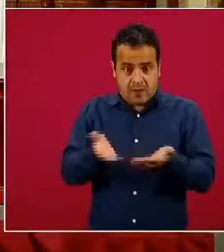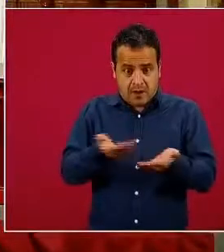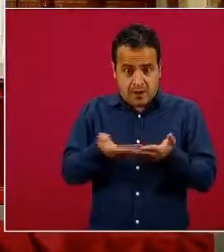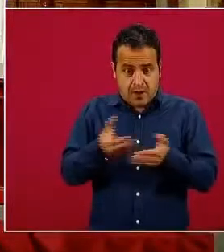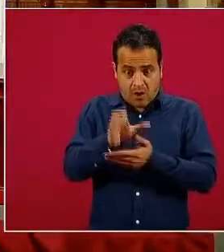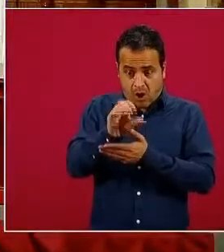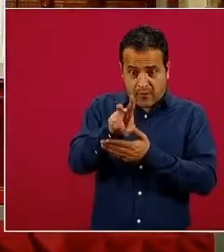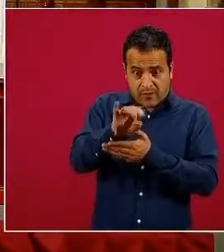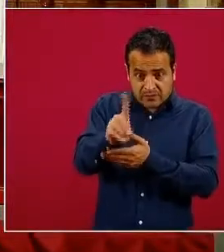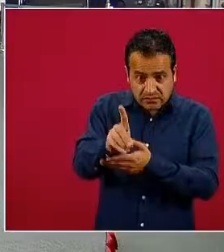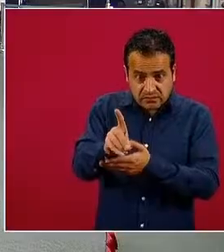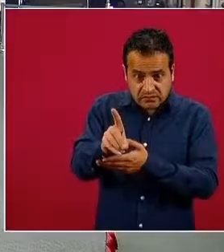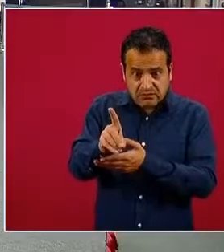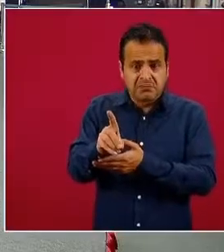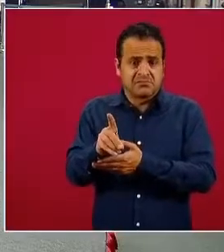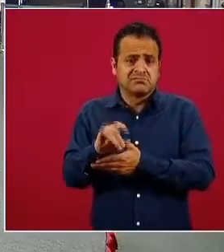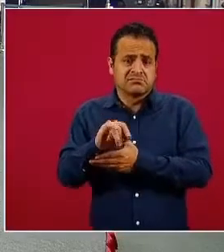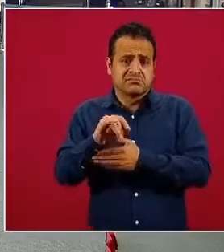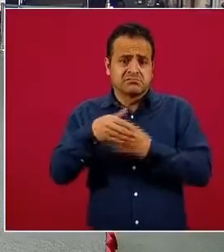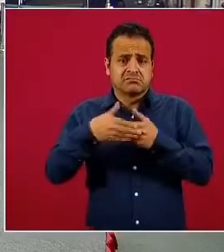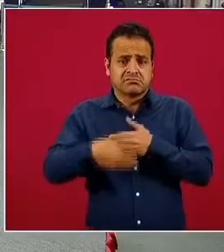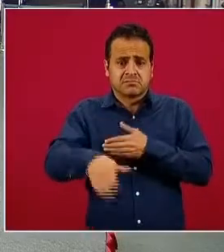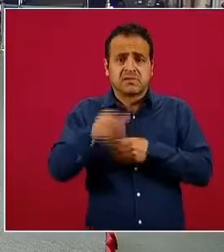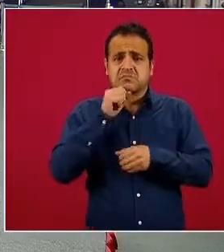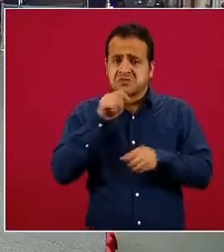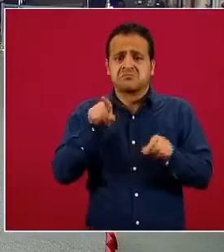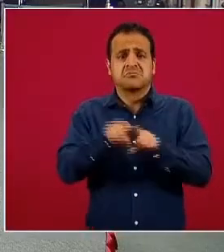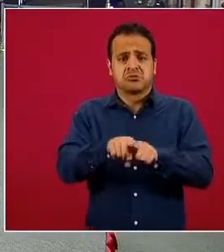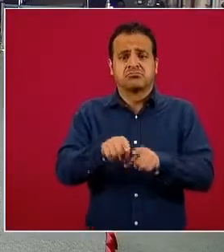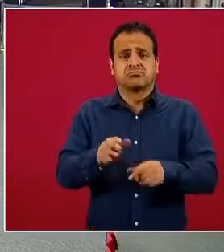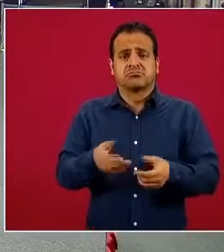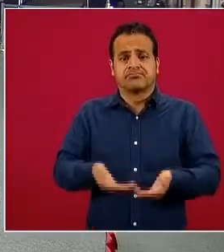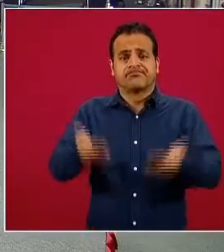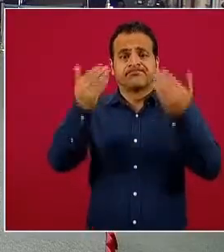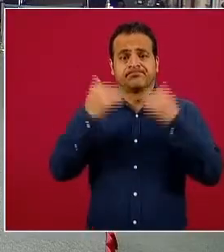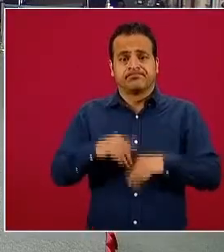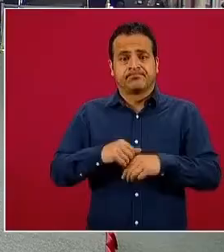quise aprovechar. Muchas gracias. Fernanda Mendoza,